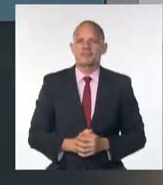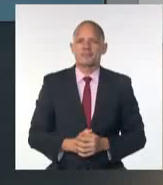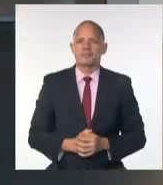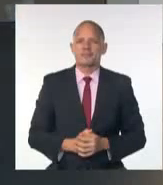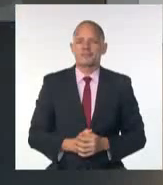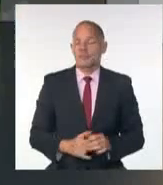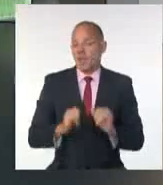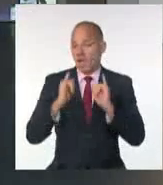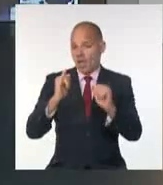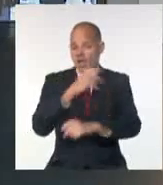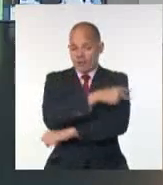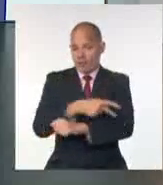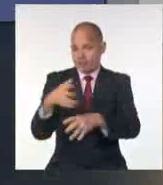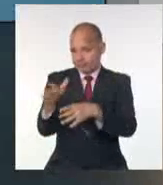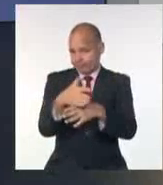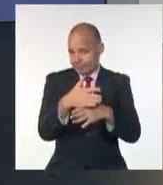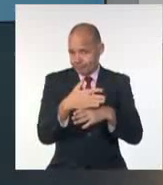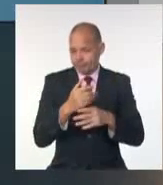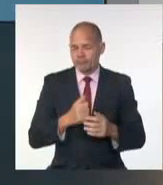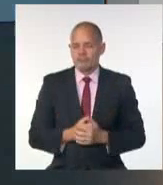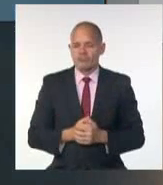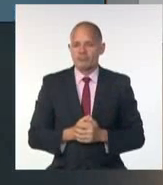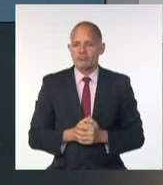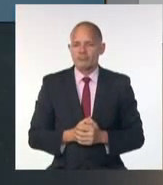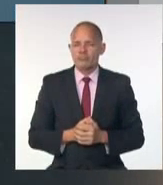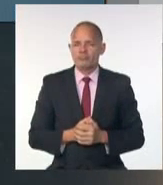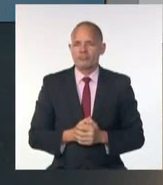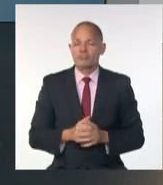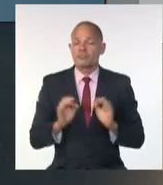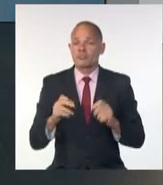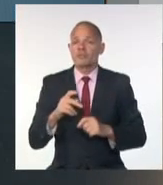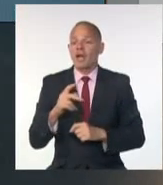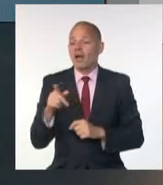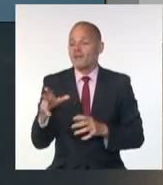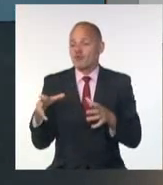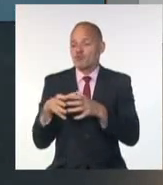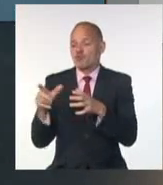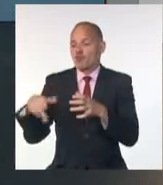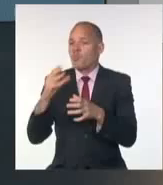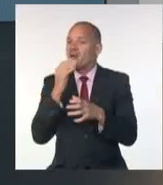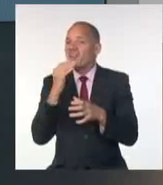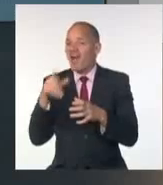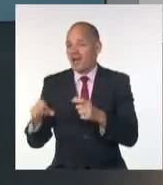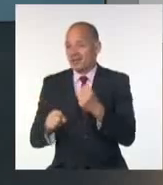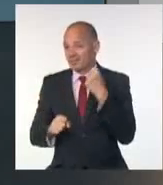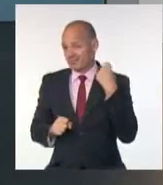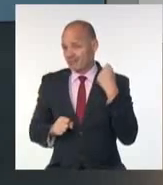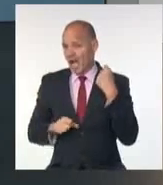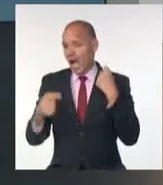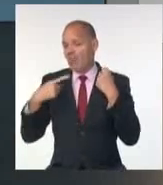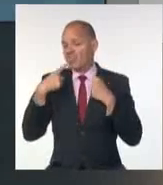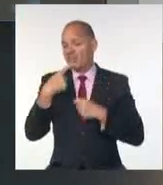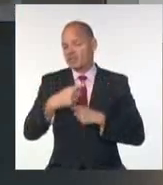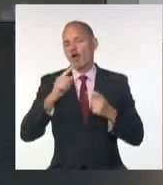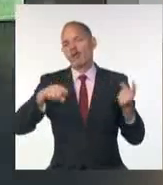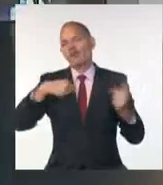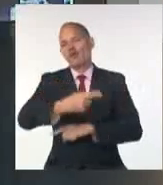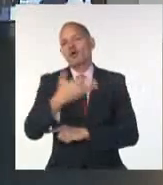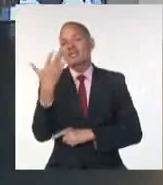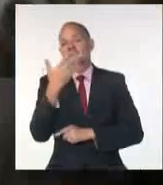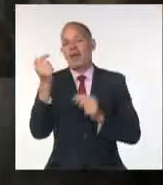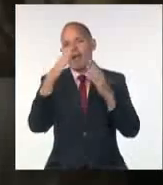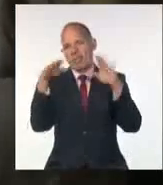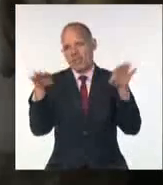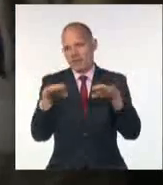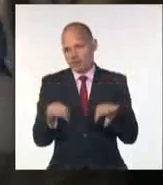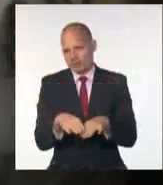El ejército de Israel amenaza con una invasión terrestre al Líbano tras jornadas de intensos bombardeos aéreos contra la población civil de esa nación árabe.